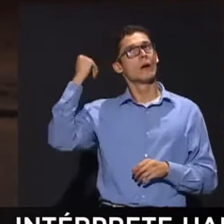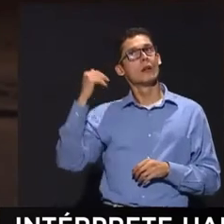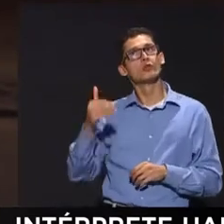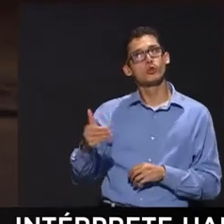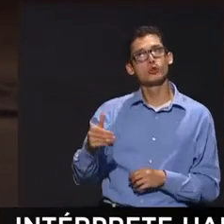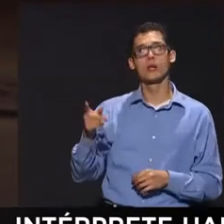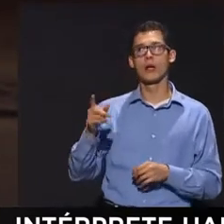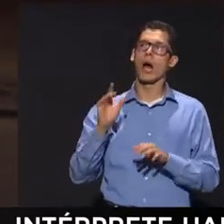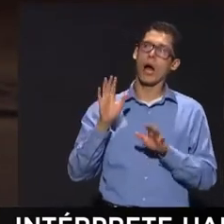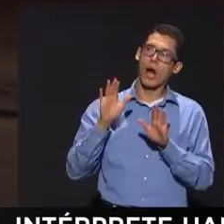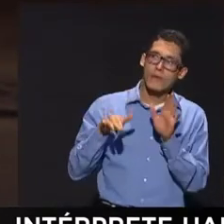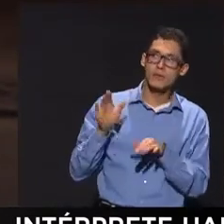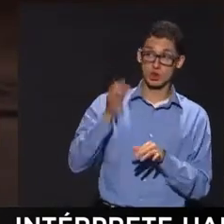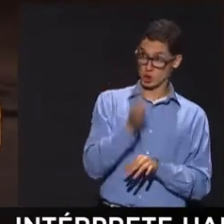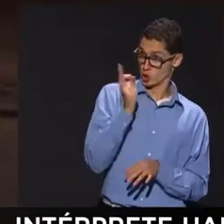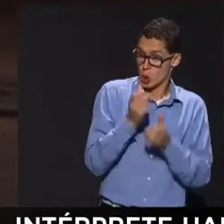en las soluciones,